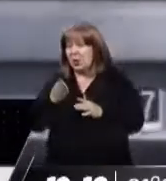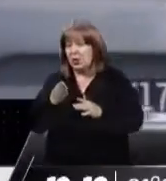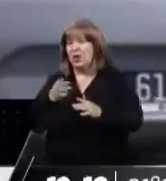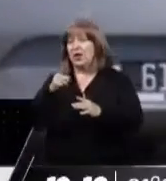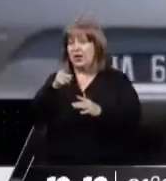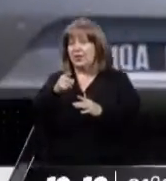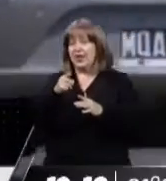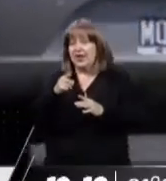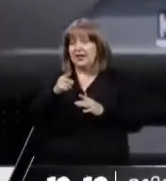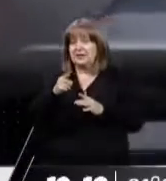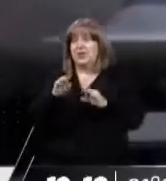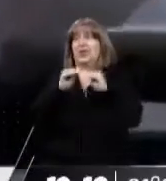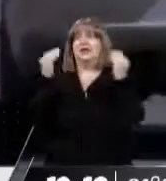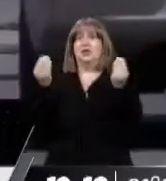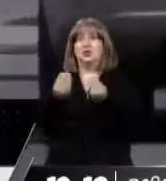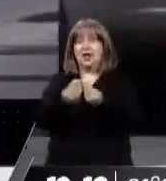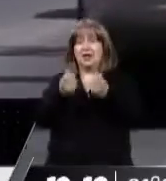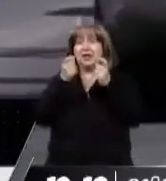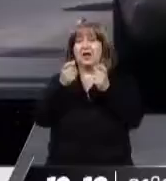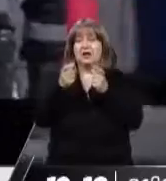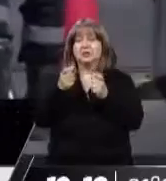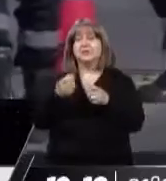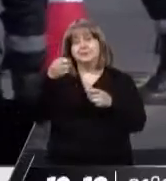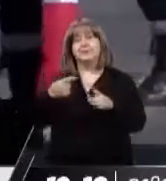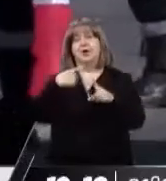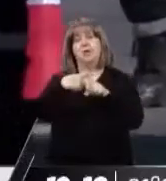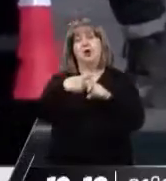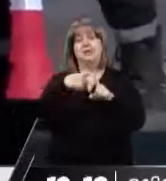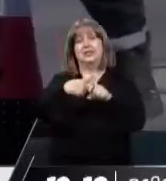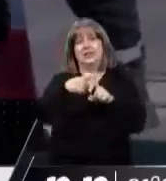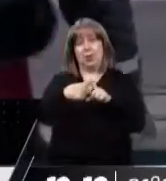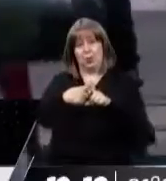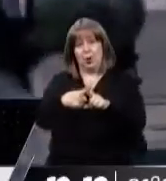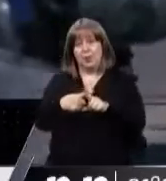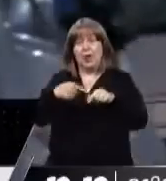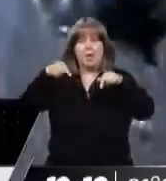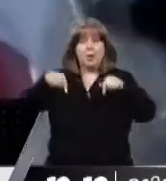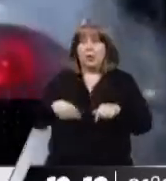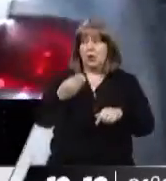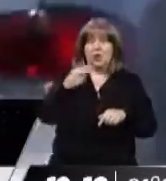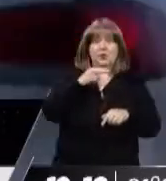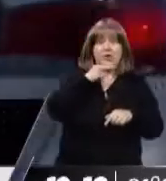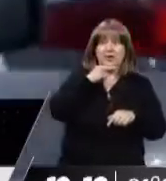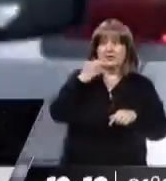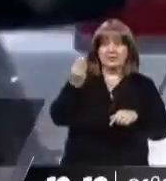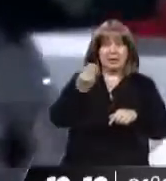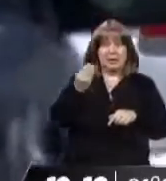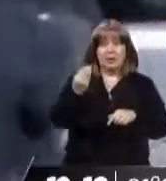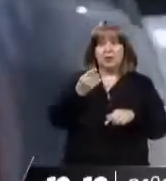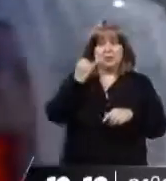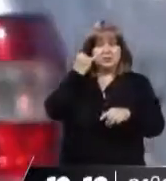de esos total de controles nos dan los positivos de alcoholemia pero este fin de semana ha sido un 50%